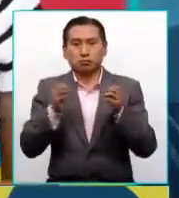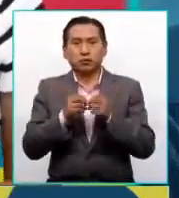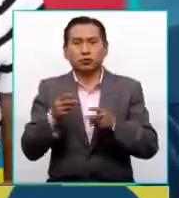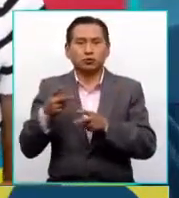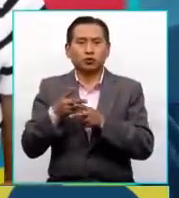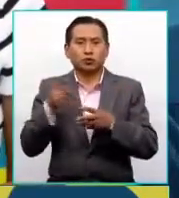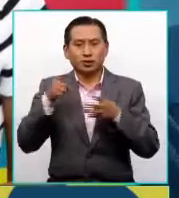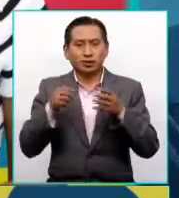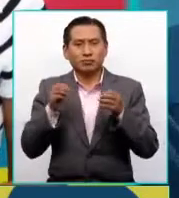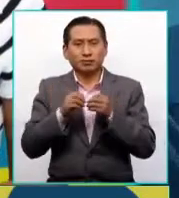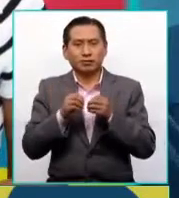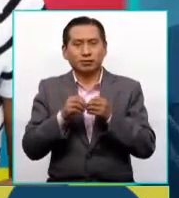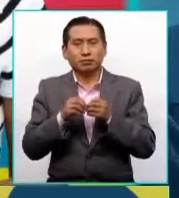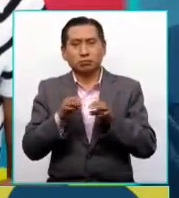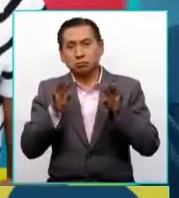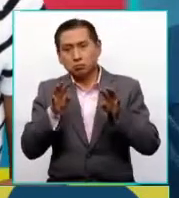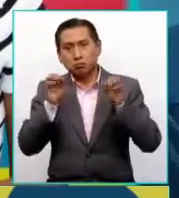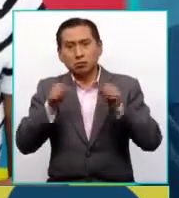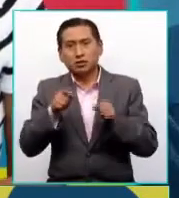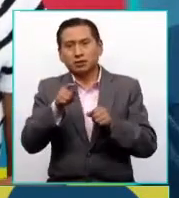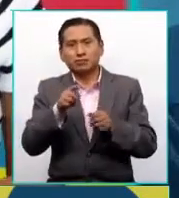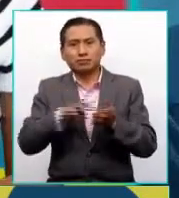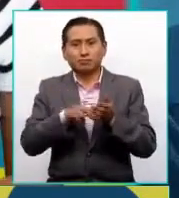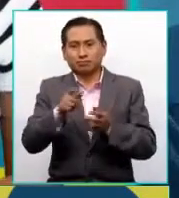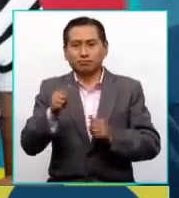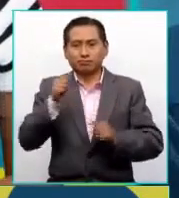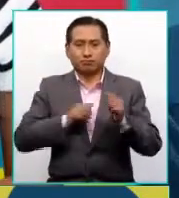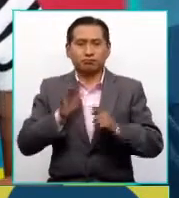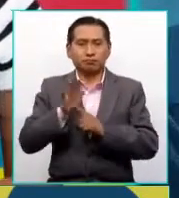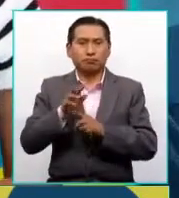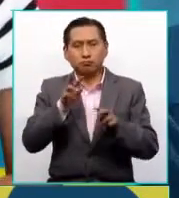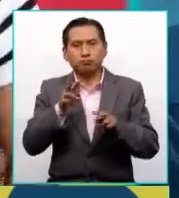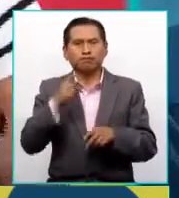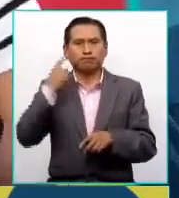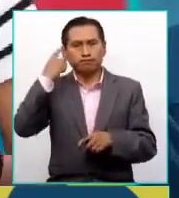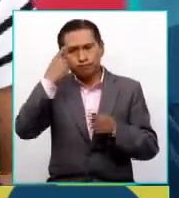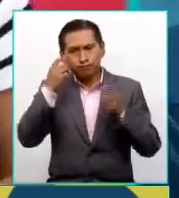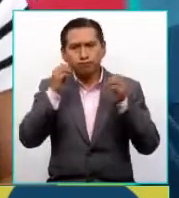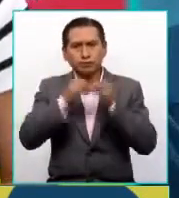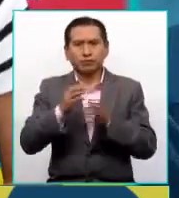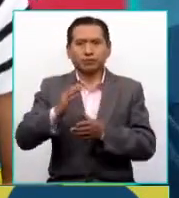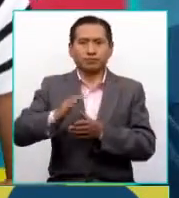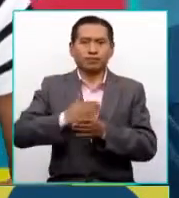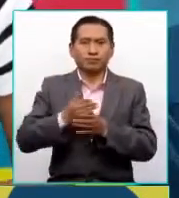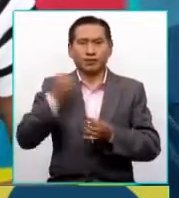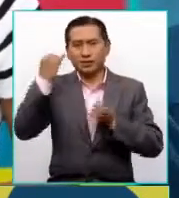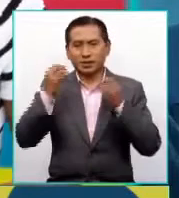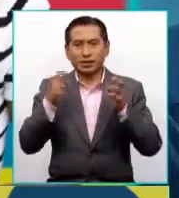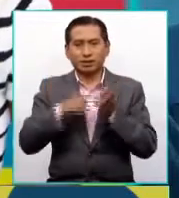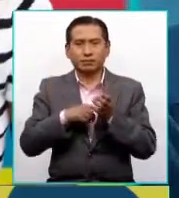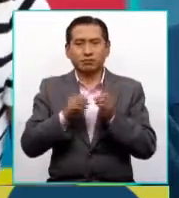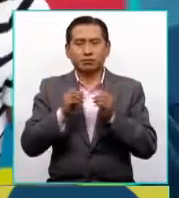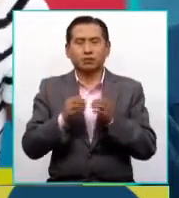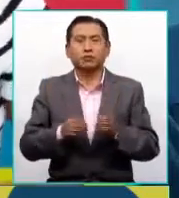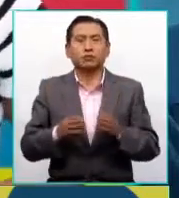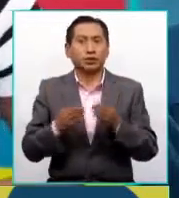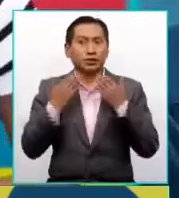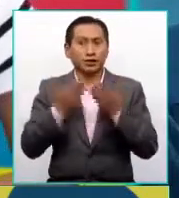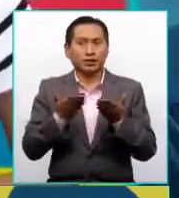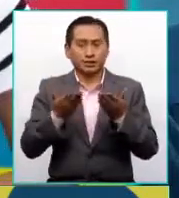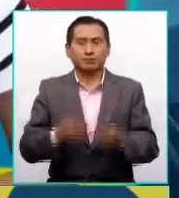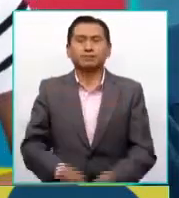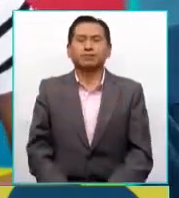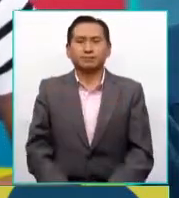de bioseguridad necesarias y pueda pues acceder a este espacio de reflexión, de pensamiento y de compartir ideas sobre el tema que propones. Muchísimas gracias,